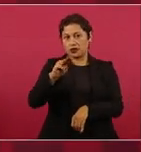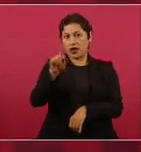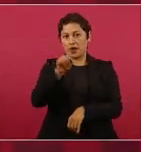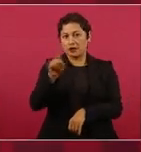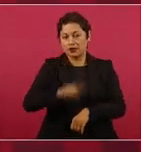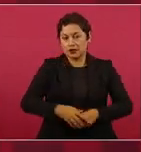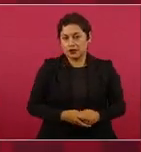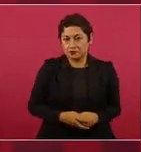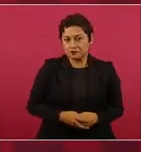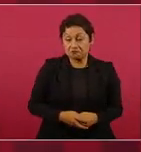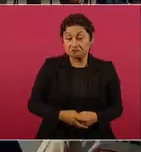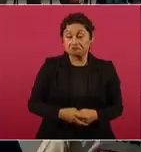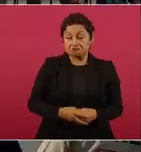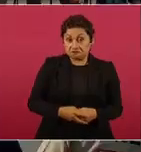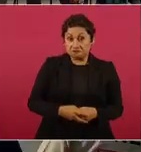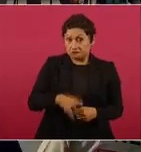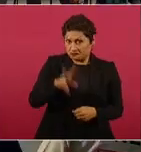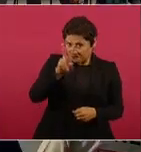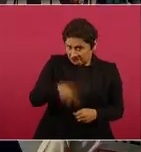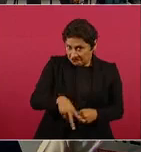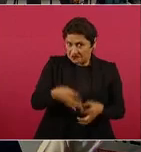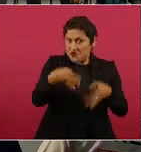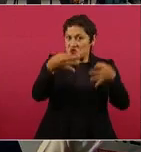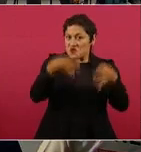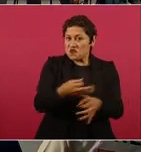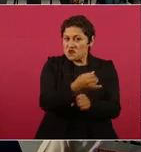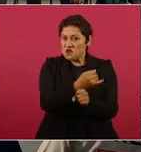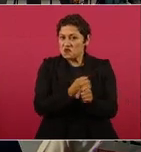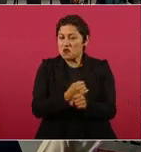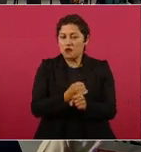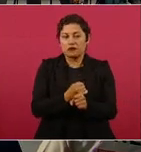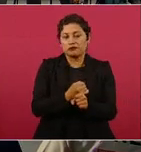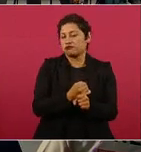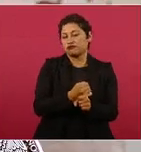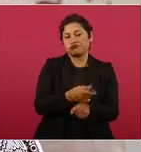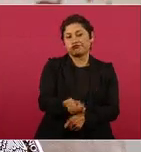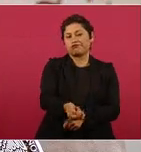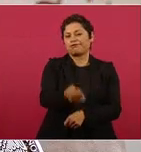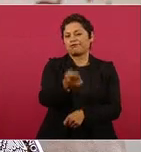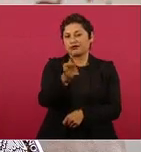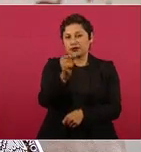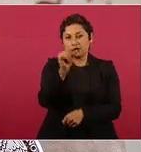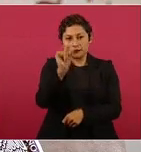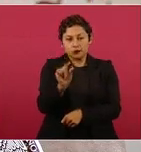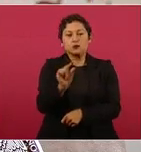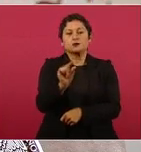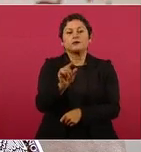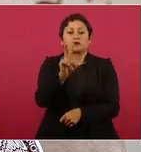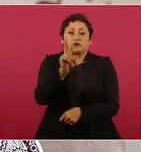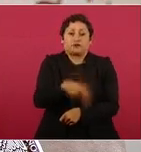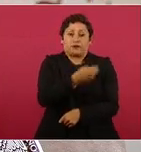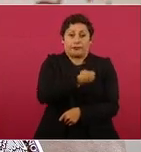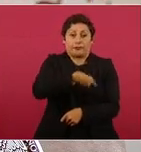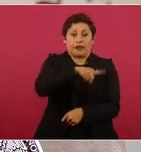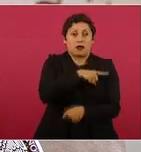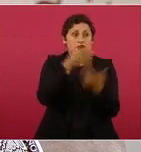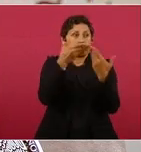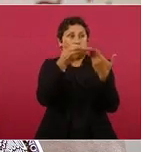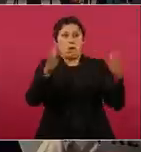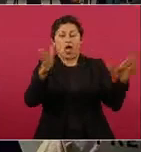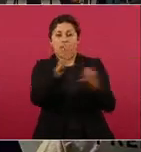técnico es muy reducido, la visión que tienen de la salud pública es muy limitada y lo que han buscado